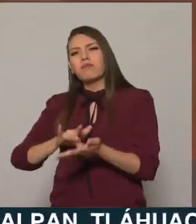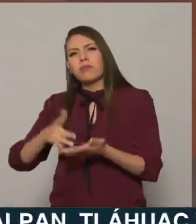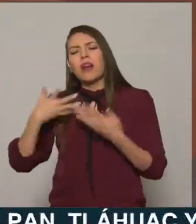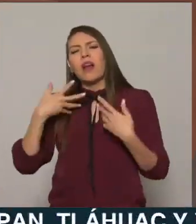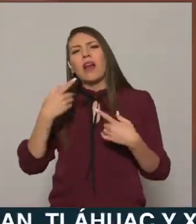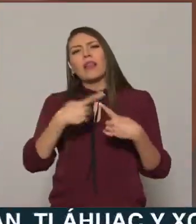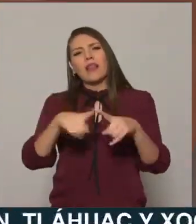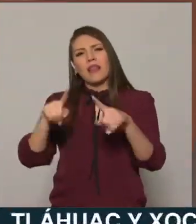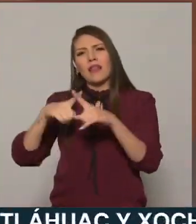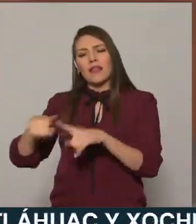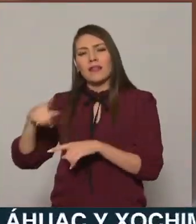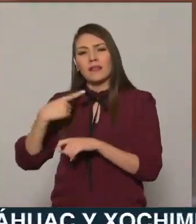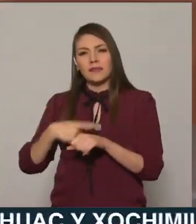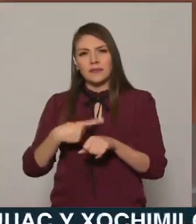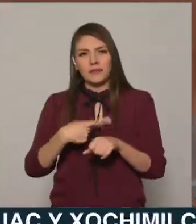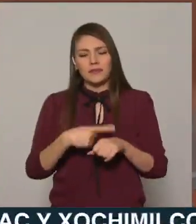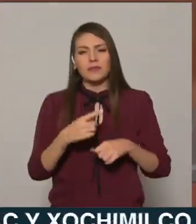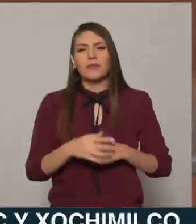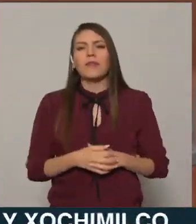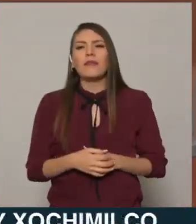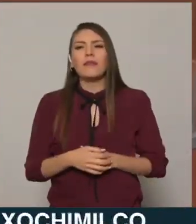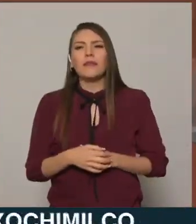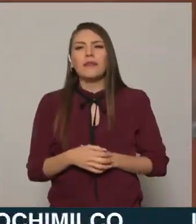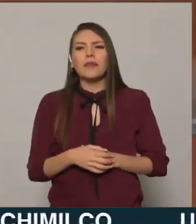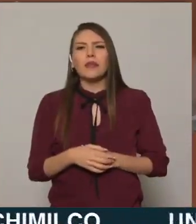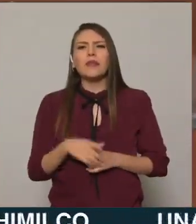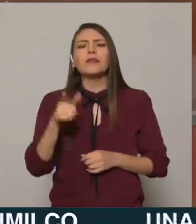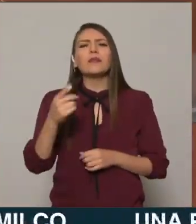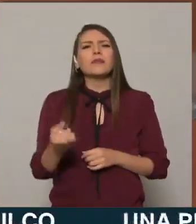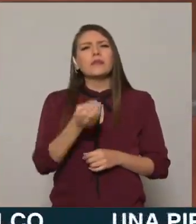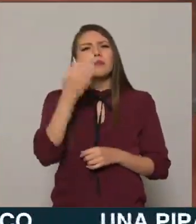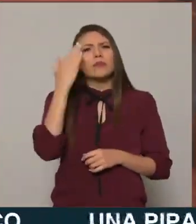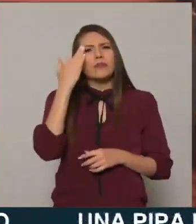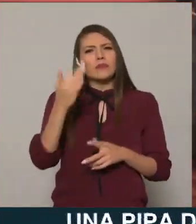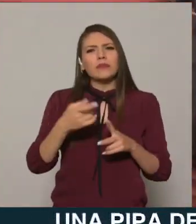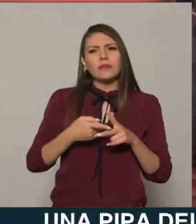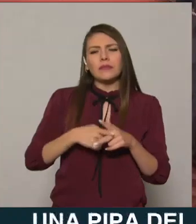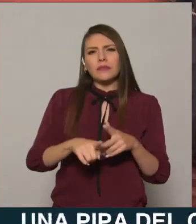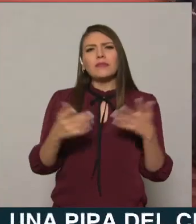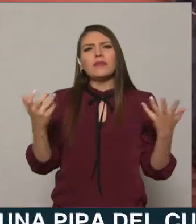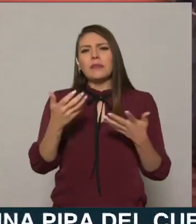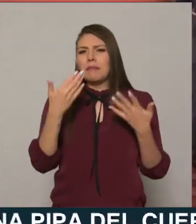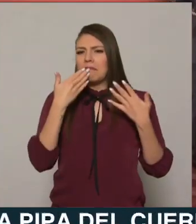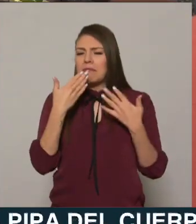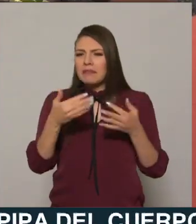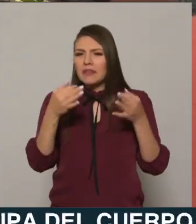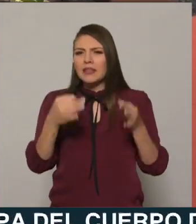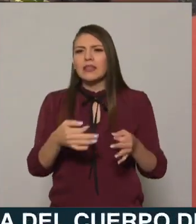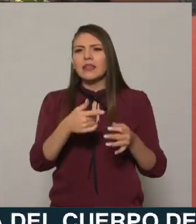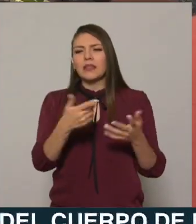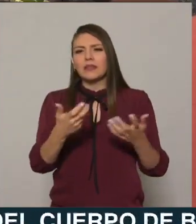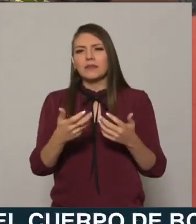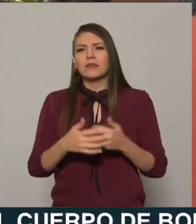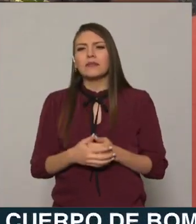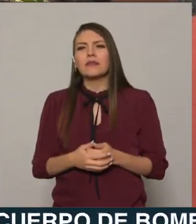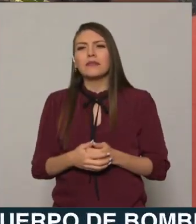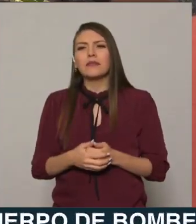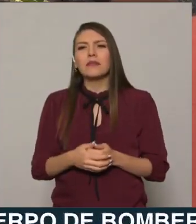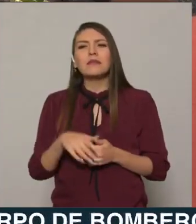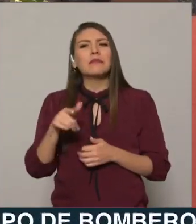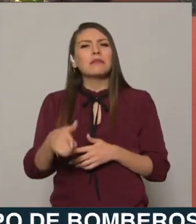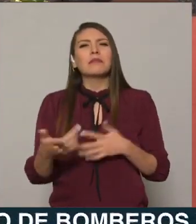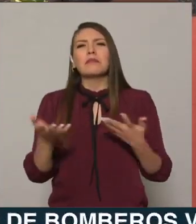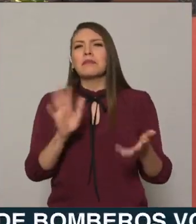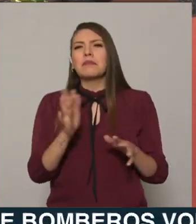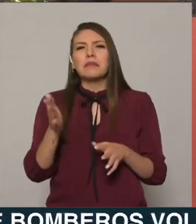distintas enfermedades. ¿Hace cuánto surge este proyecto ya en forma? En forma tiene 6 meses, pero la idea ya tiene como